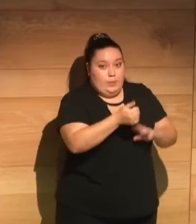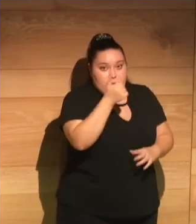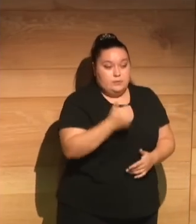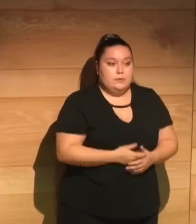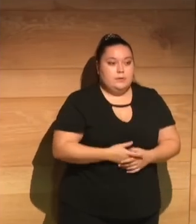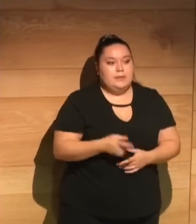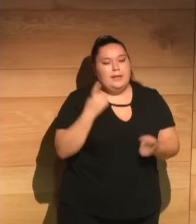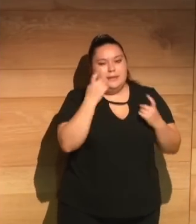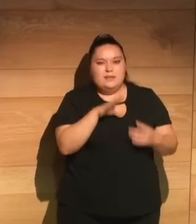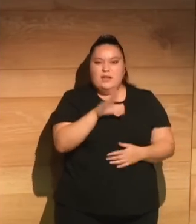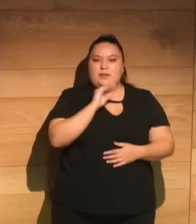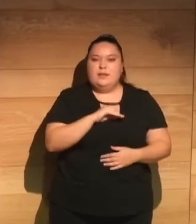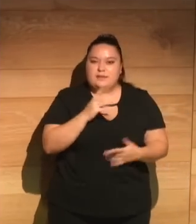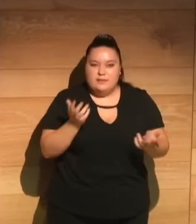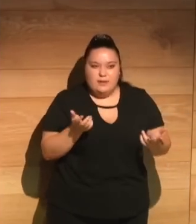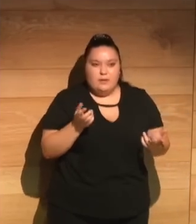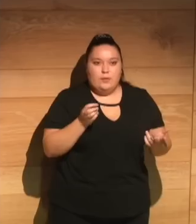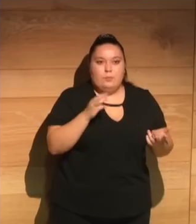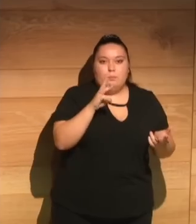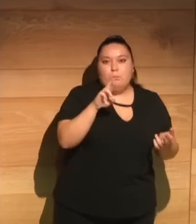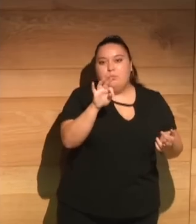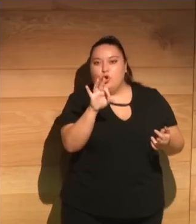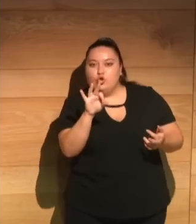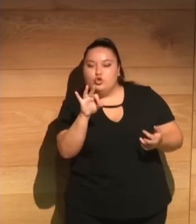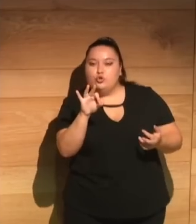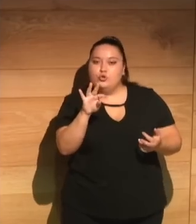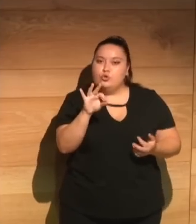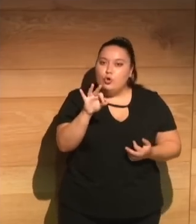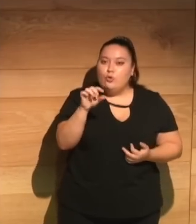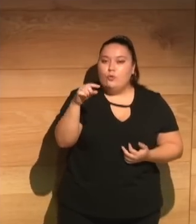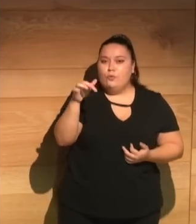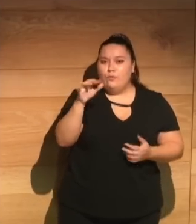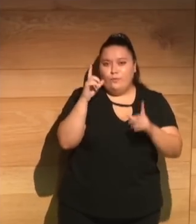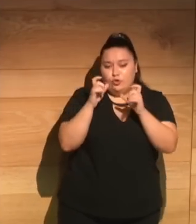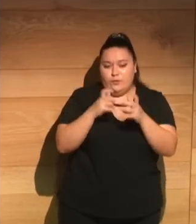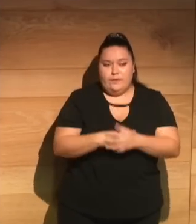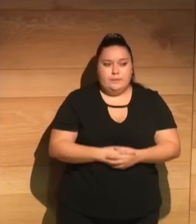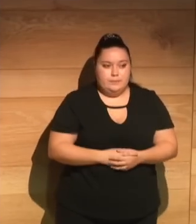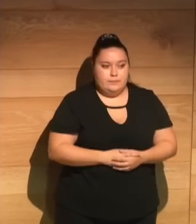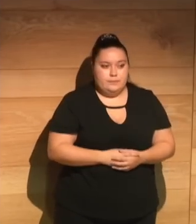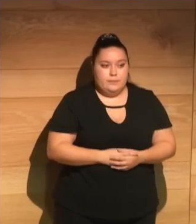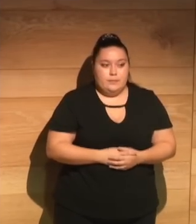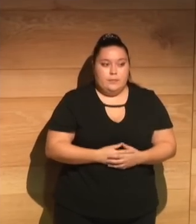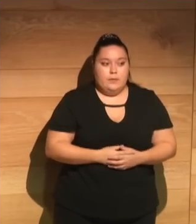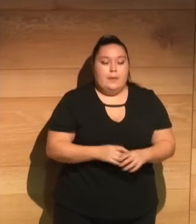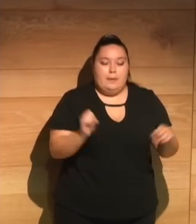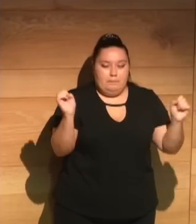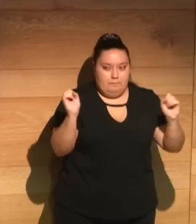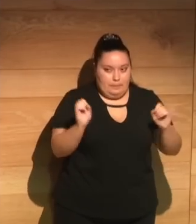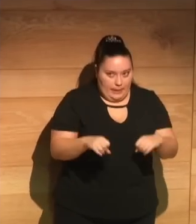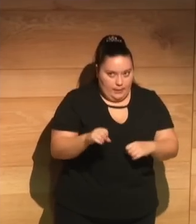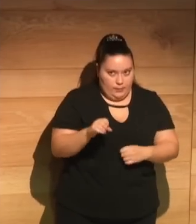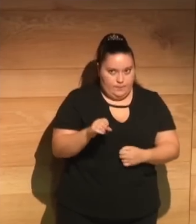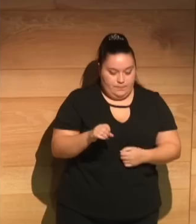intentar entender... Me ha explicado súper bien. Protofotografía, pero es fundamental la figura de Nitsche. ¡Genial! Vale, por